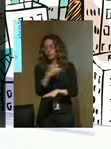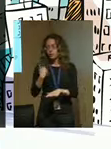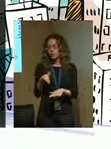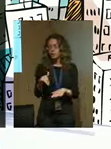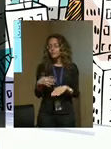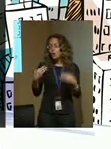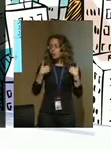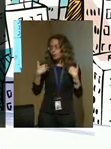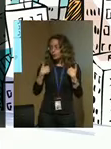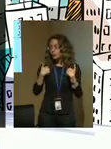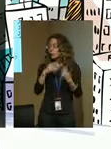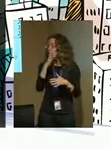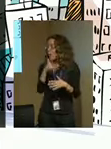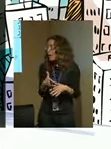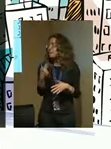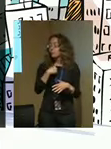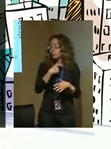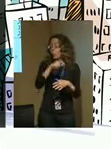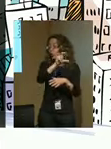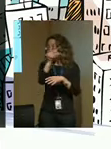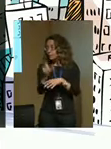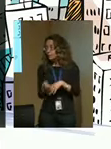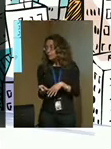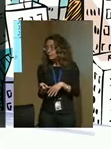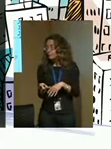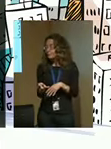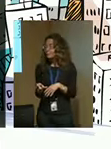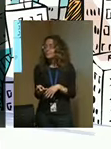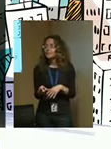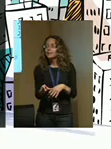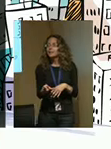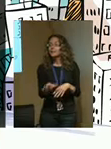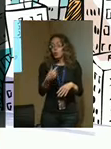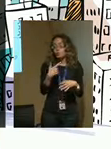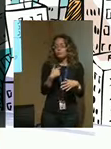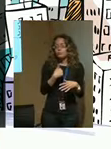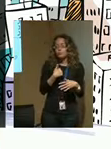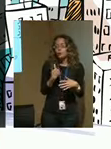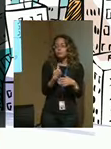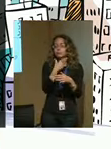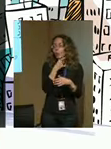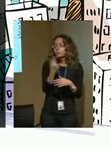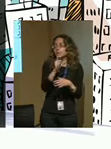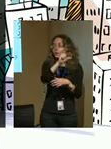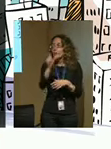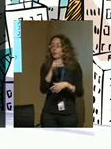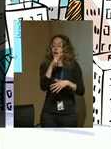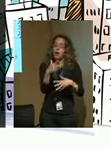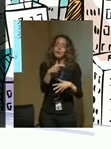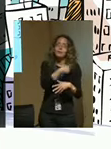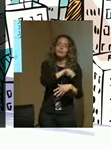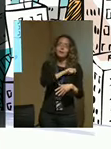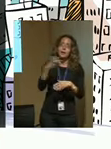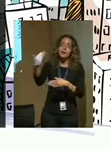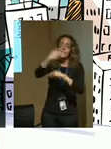yo soy hijo de italiano, antes iba 3 veces por año a Italia porque tengo familiares, me gusta, pero ahora vengo más a España. Pero veo